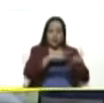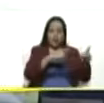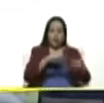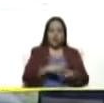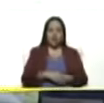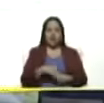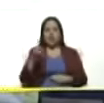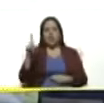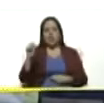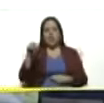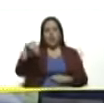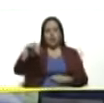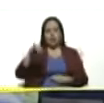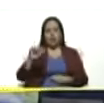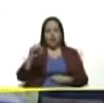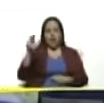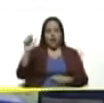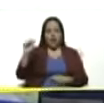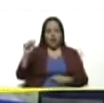Damián, México.